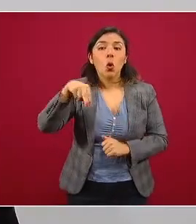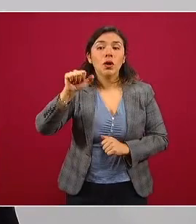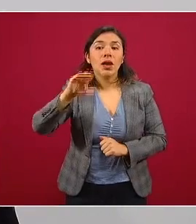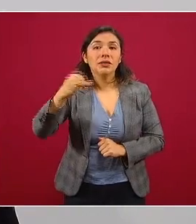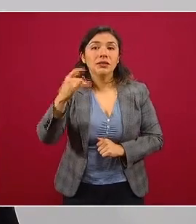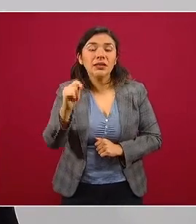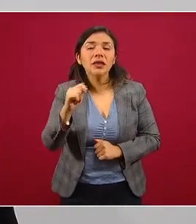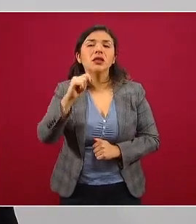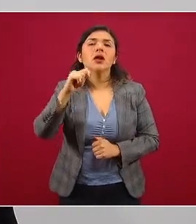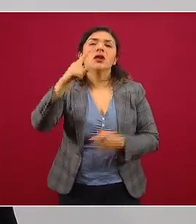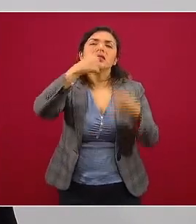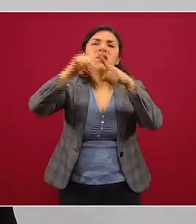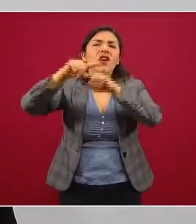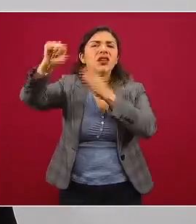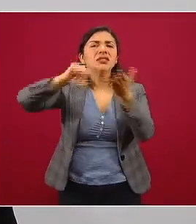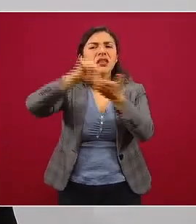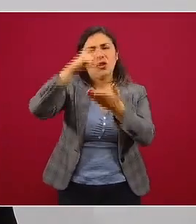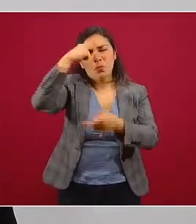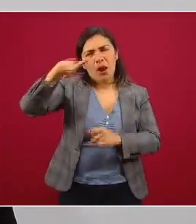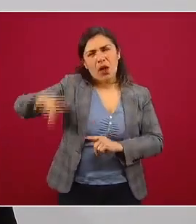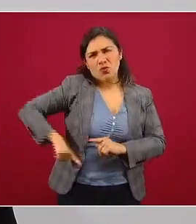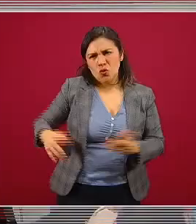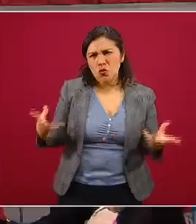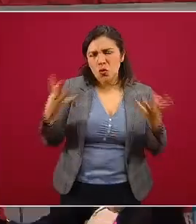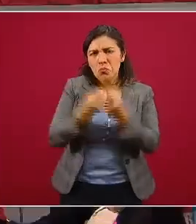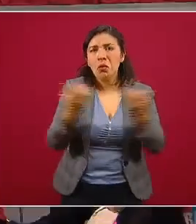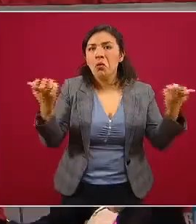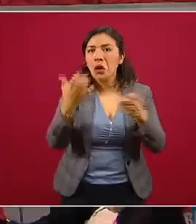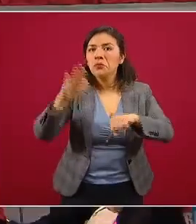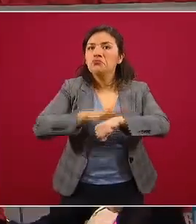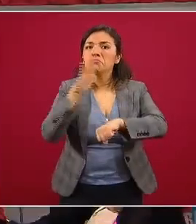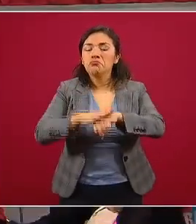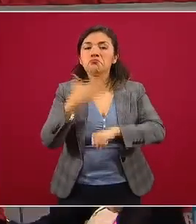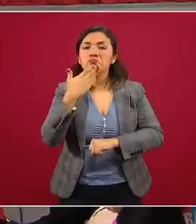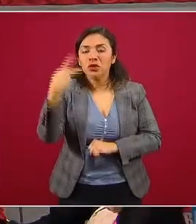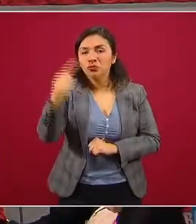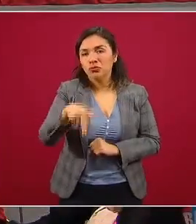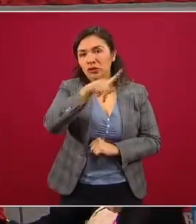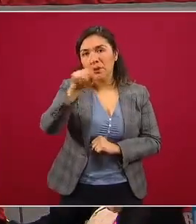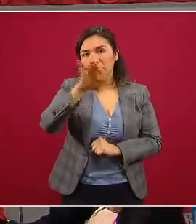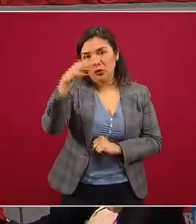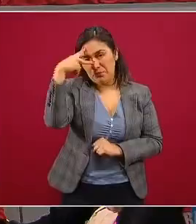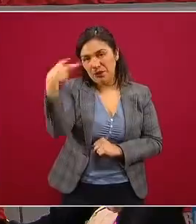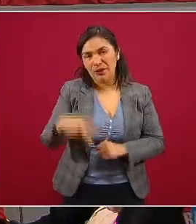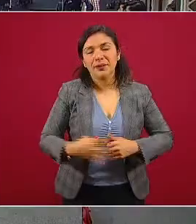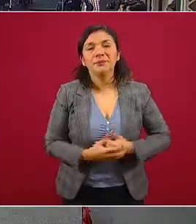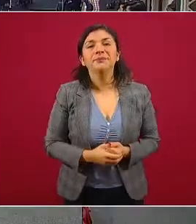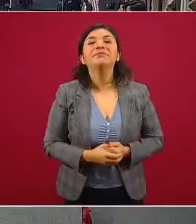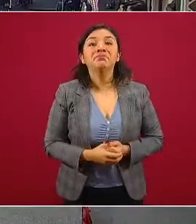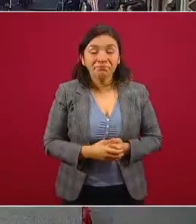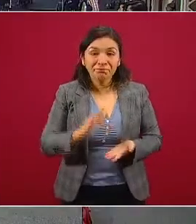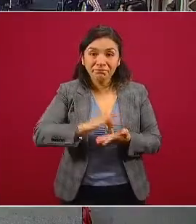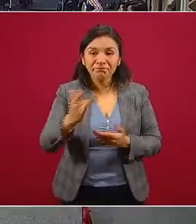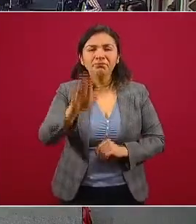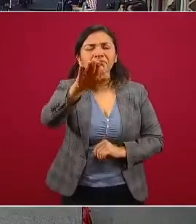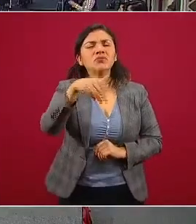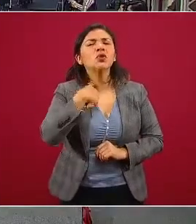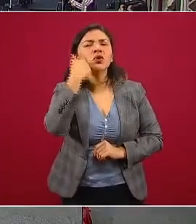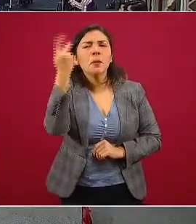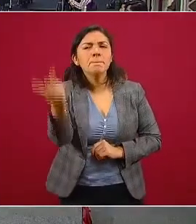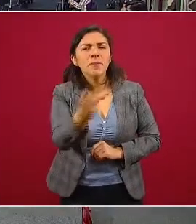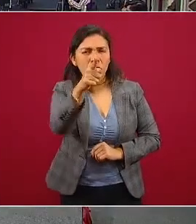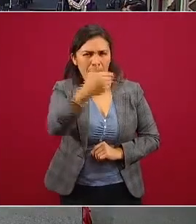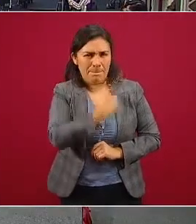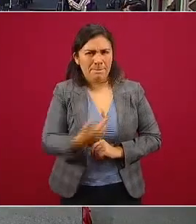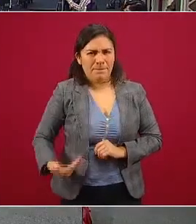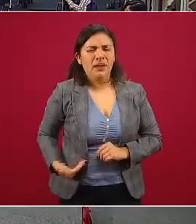sus centros públicos hizo posible este desarrollo 100% mexicano. Muchas gracias. Señor presidente, yo quería también preguntarle a